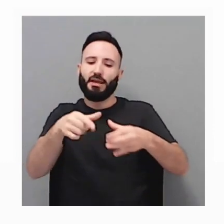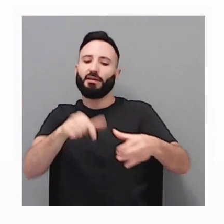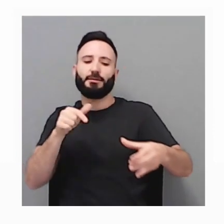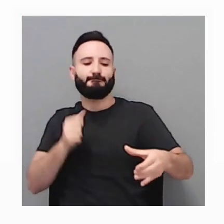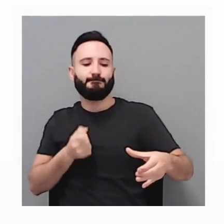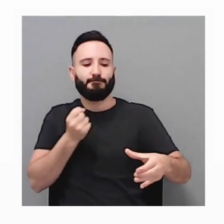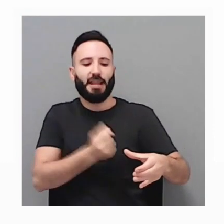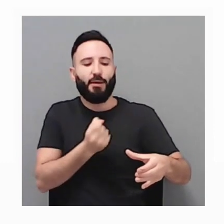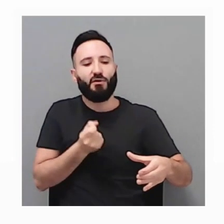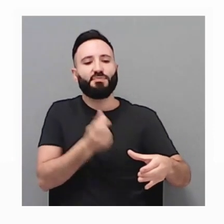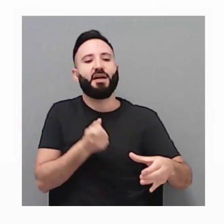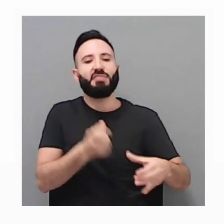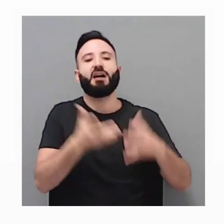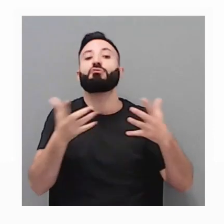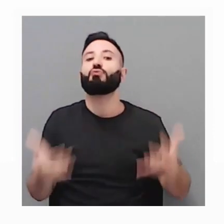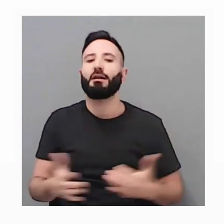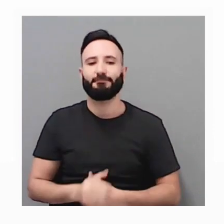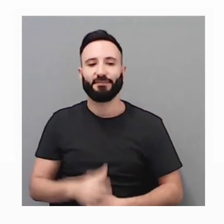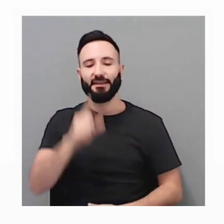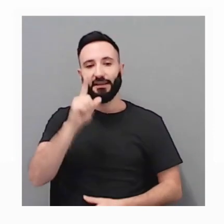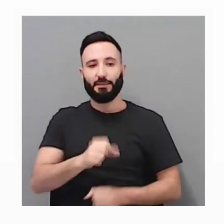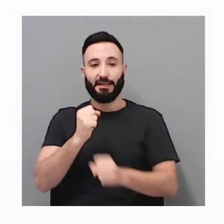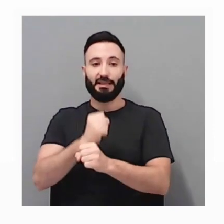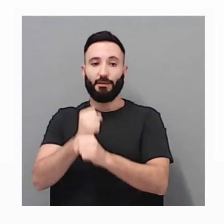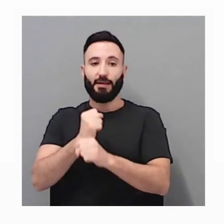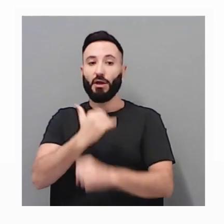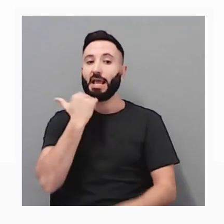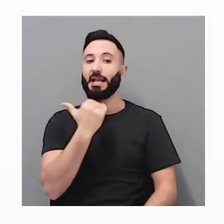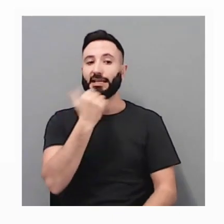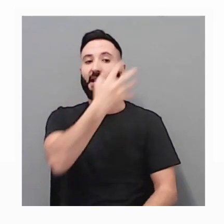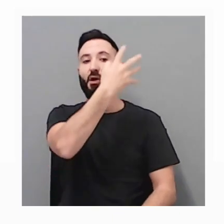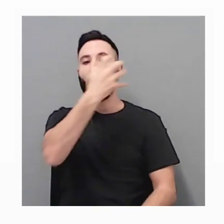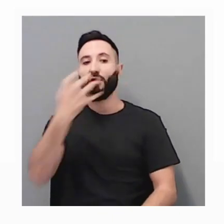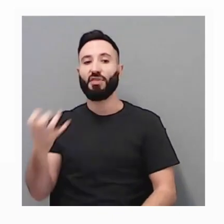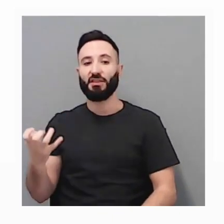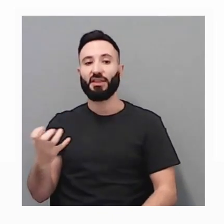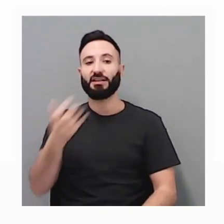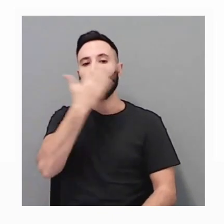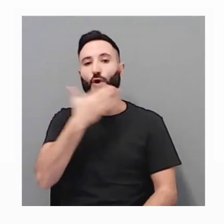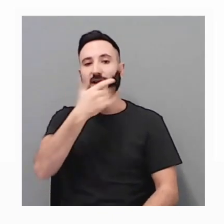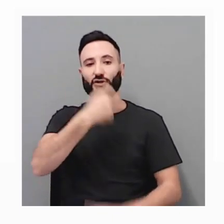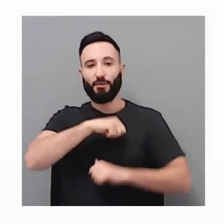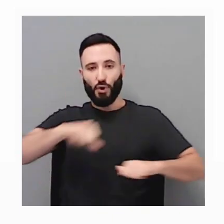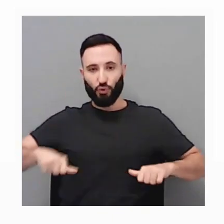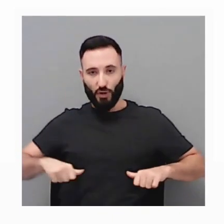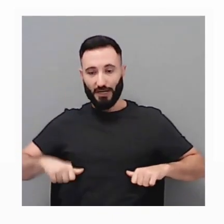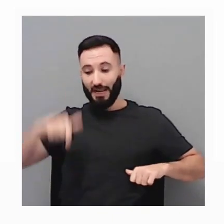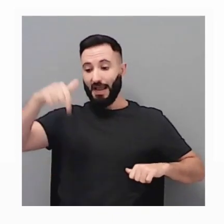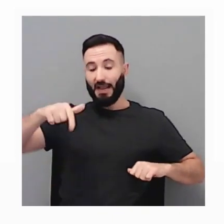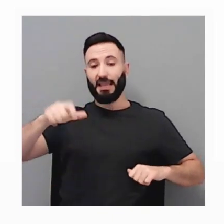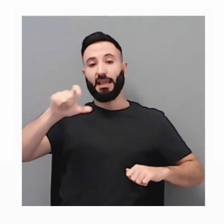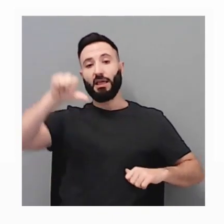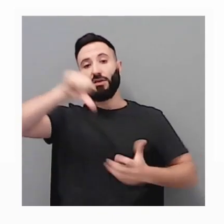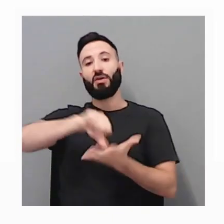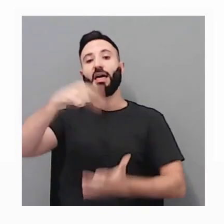escuela. Estamos trabajando con casi 400 escuelas en Portugal. Acá en Gaia estamos a trabajar con